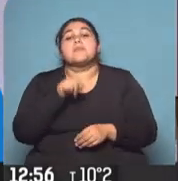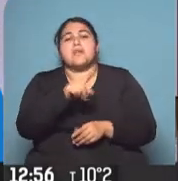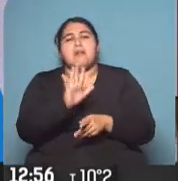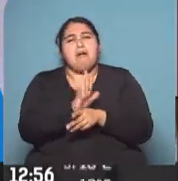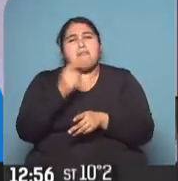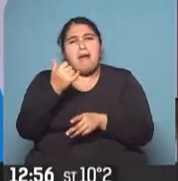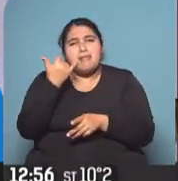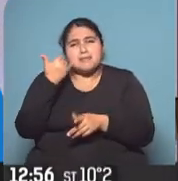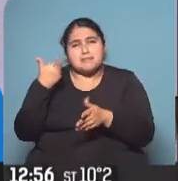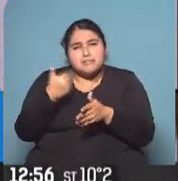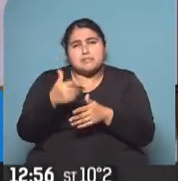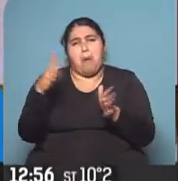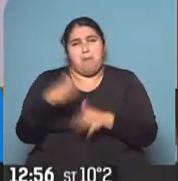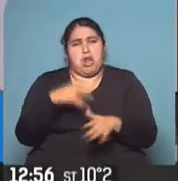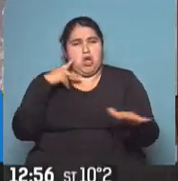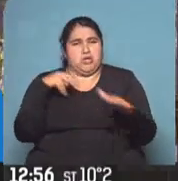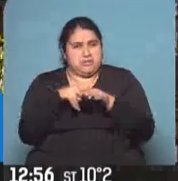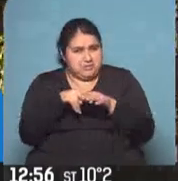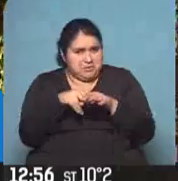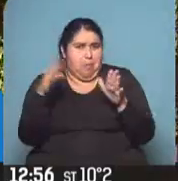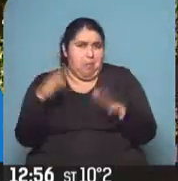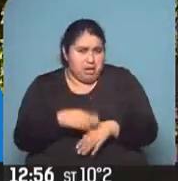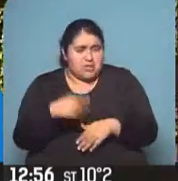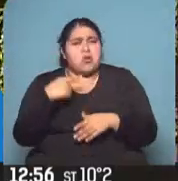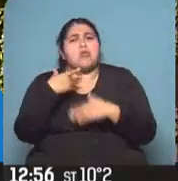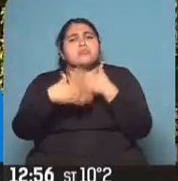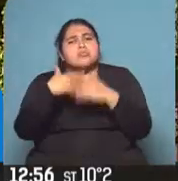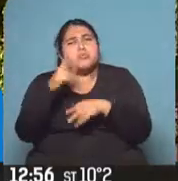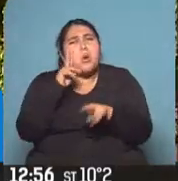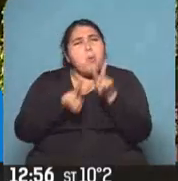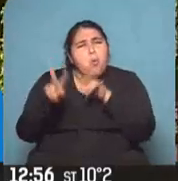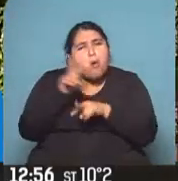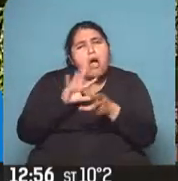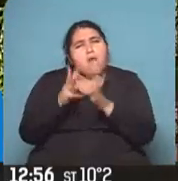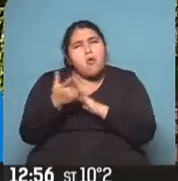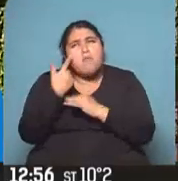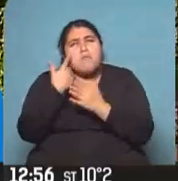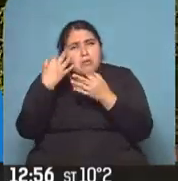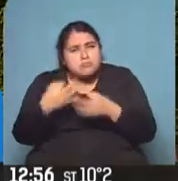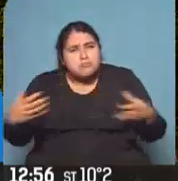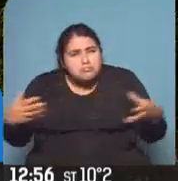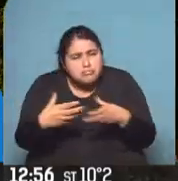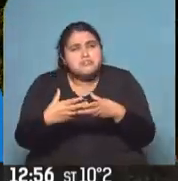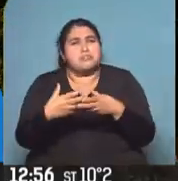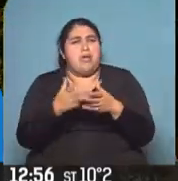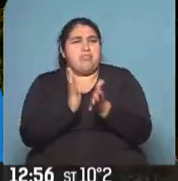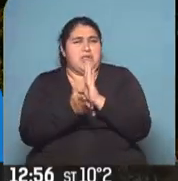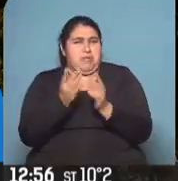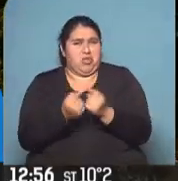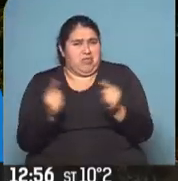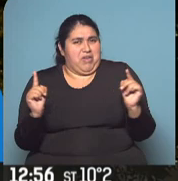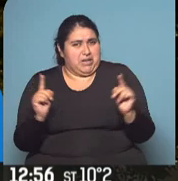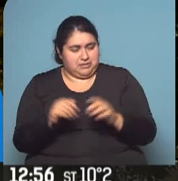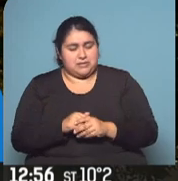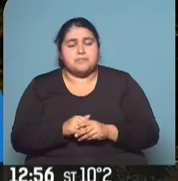reducir esas internaciones y que el tratamiento ocurra a través de dispositivos más integrados a la comunidad. Que la persona que tiene un